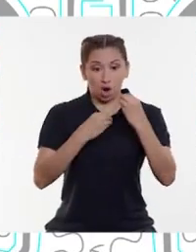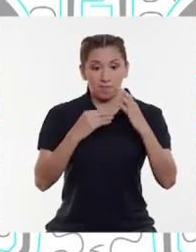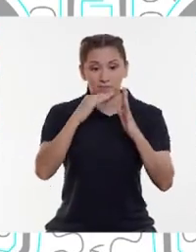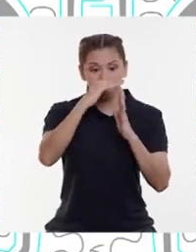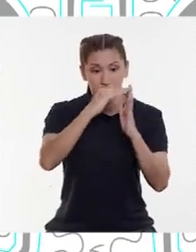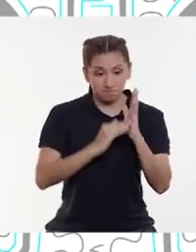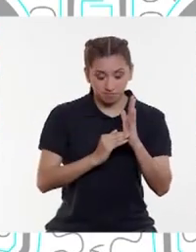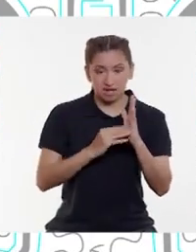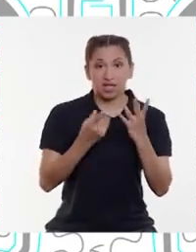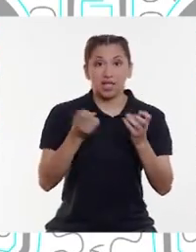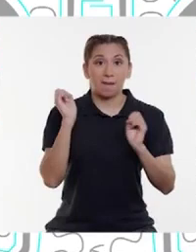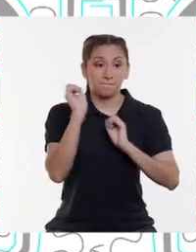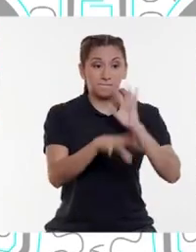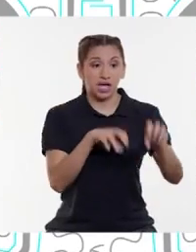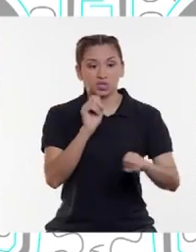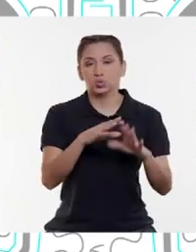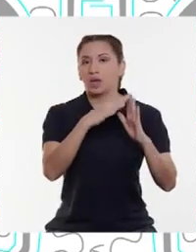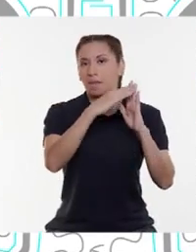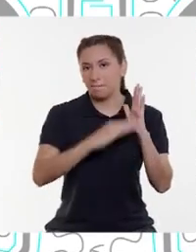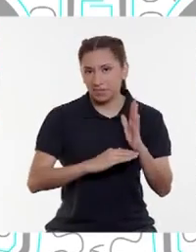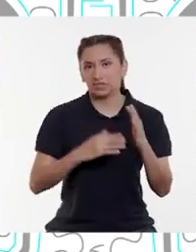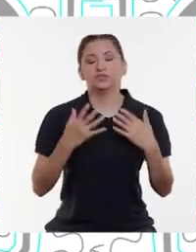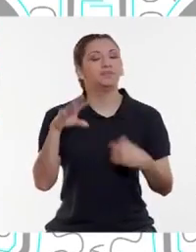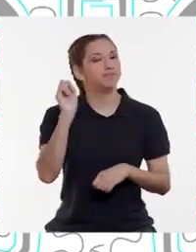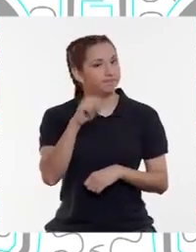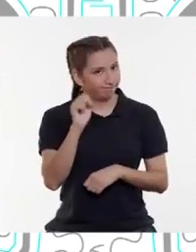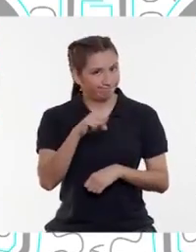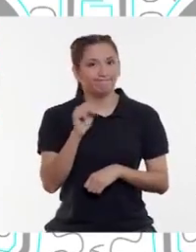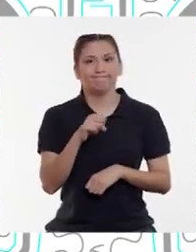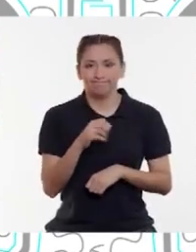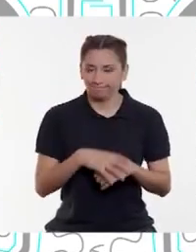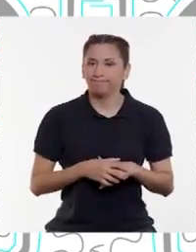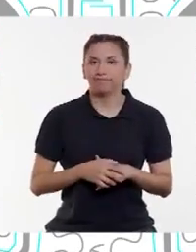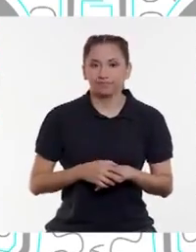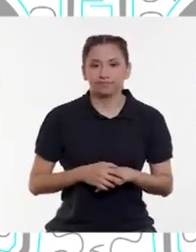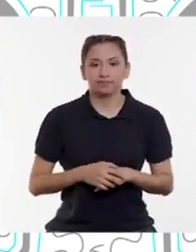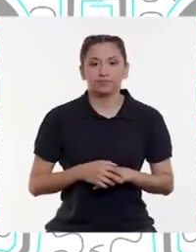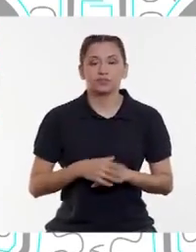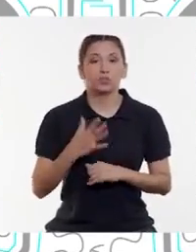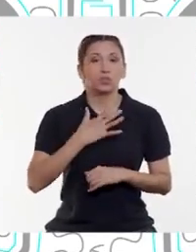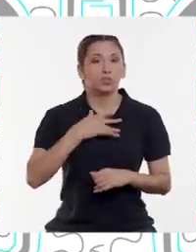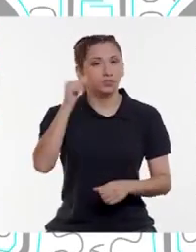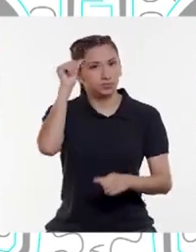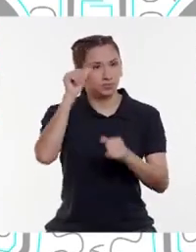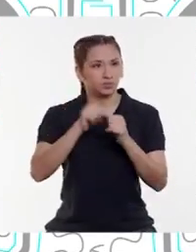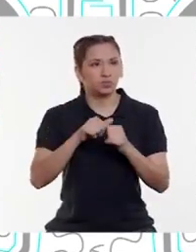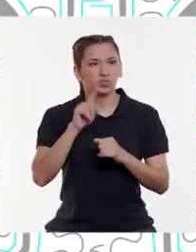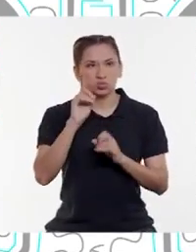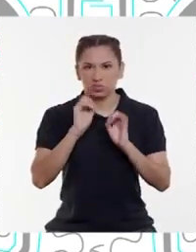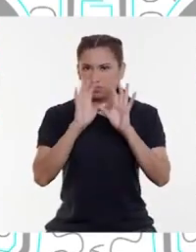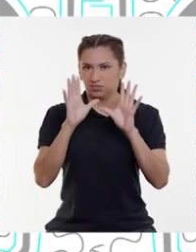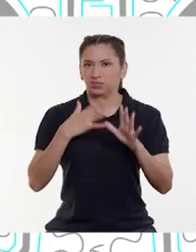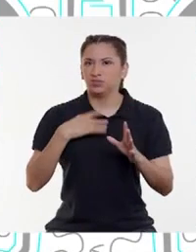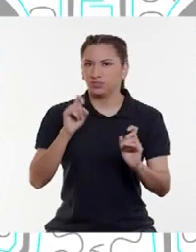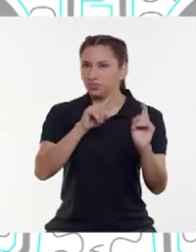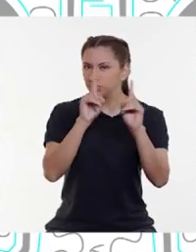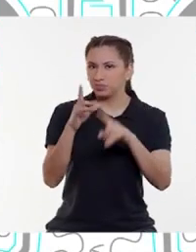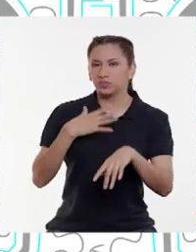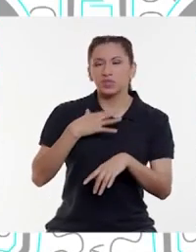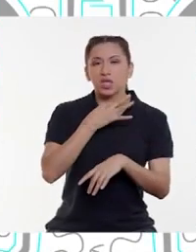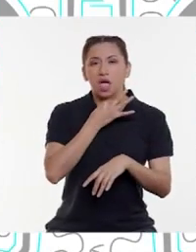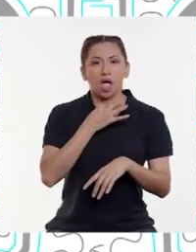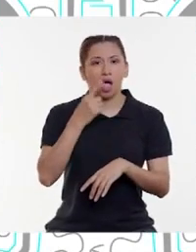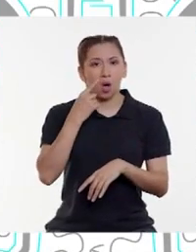se desperdicia, más contaminamos. Exactamente. Yo recuerdo que una vez le pregunté a